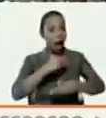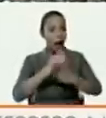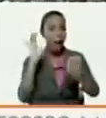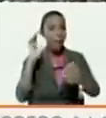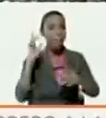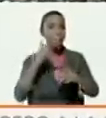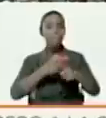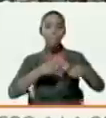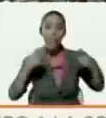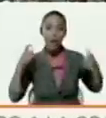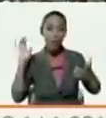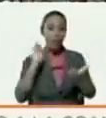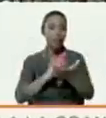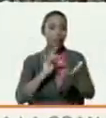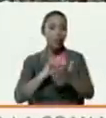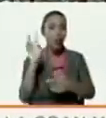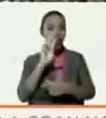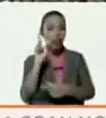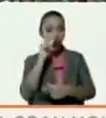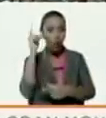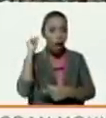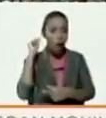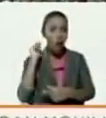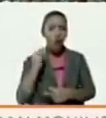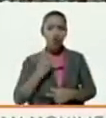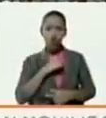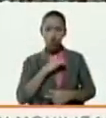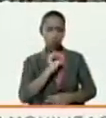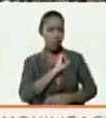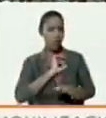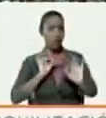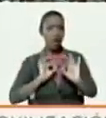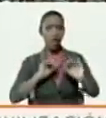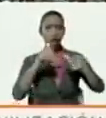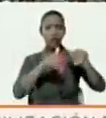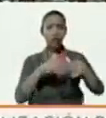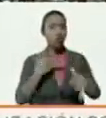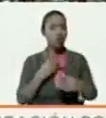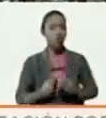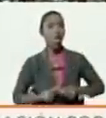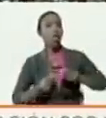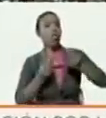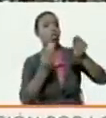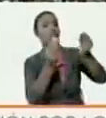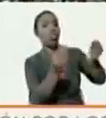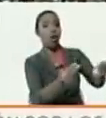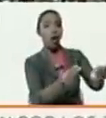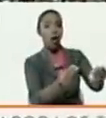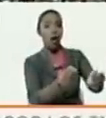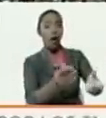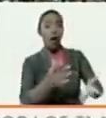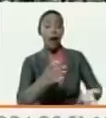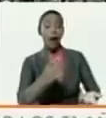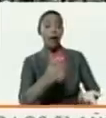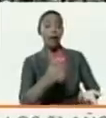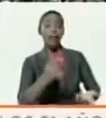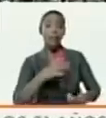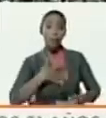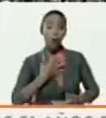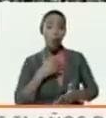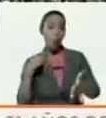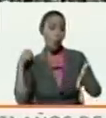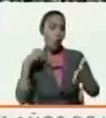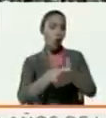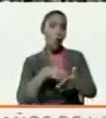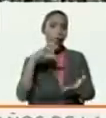todos los venezolanos. Nosotros no le tenemos miedo a ninguna elección. Lo que no vamos a entregarle a ellos la posibilidad de que den un golpe de